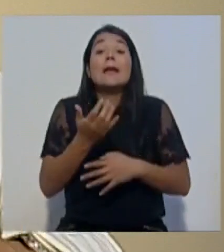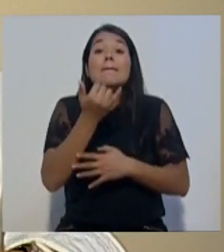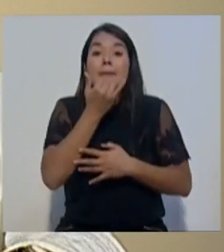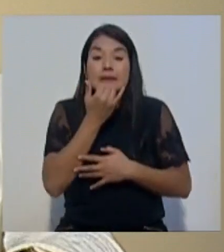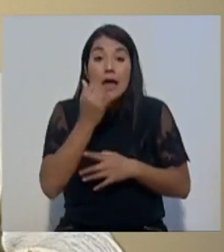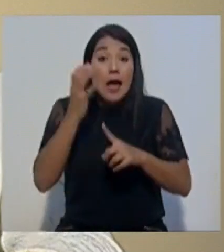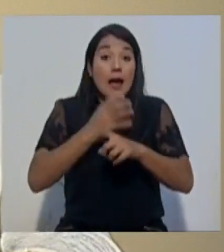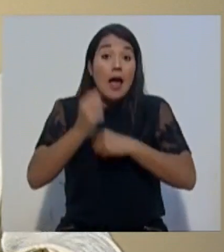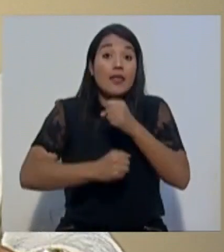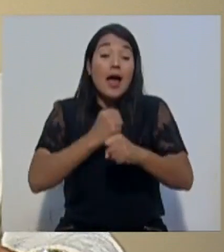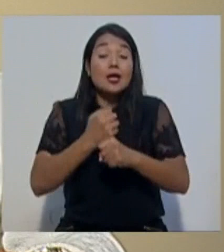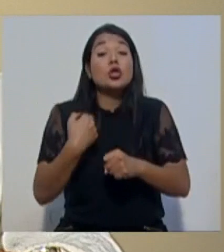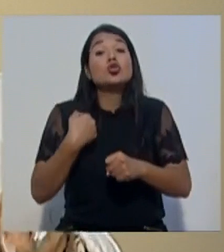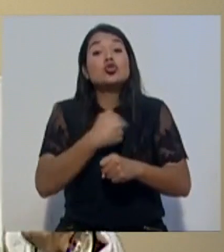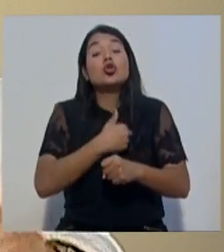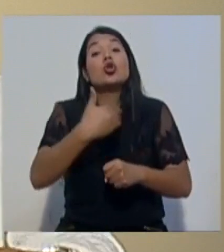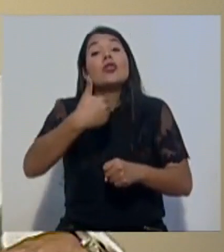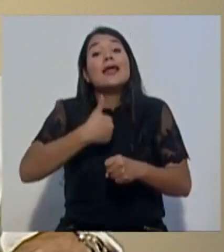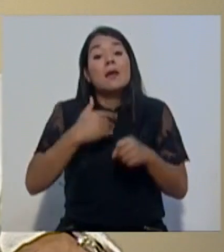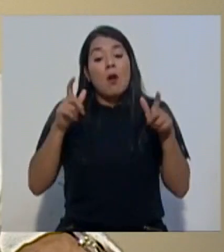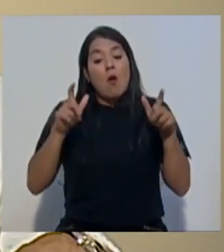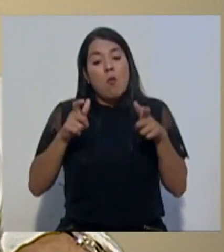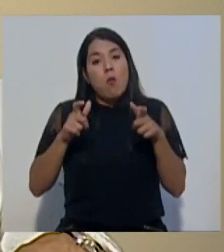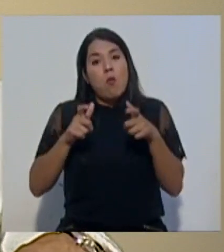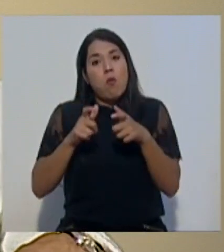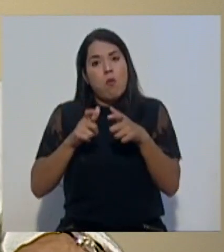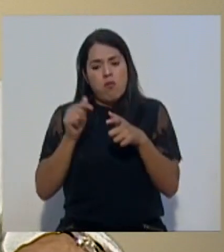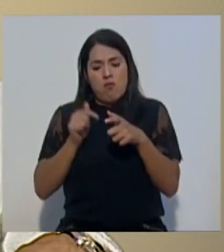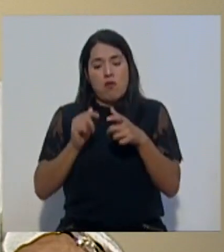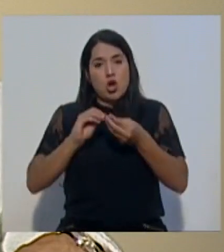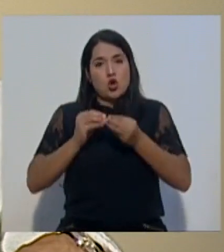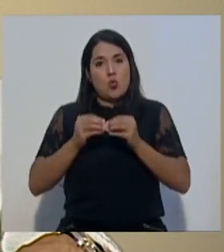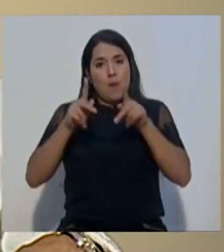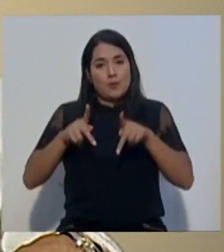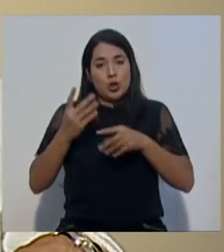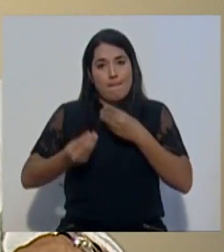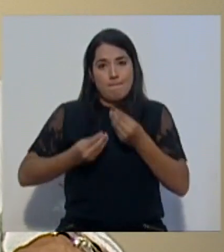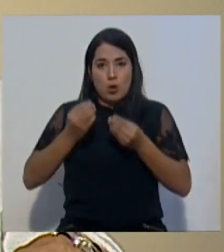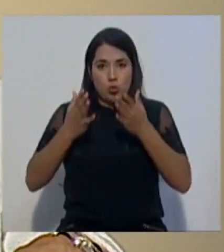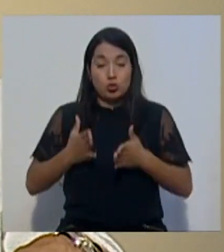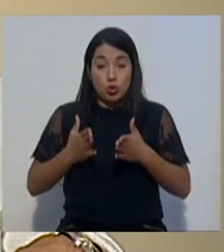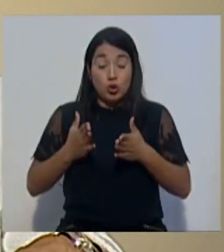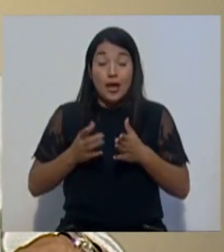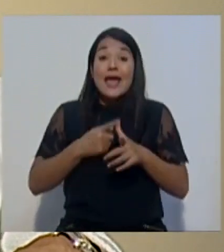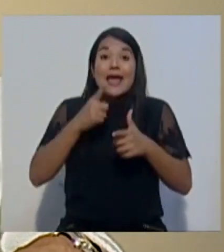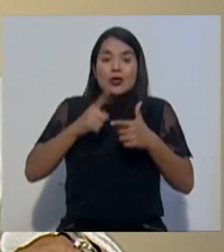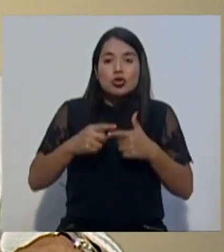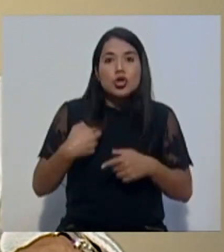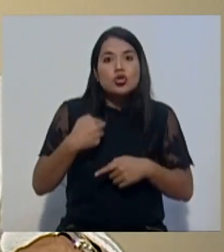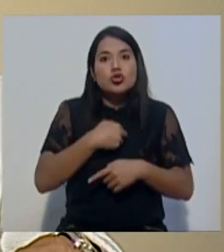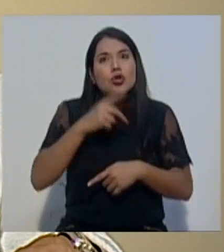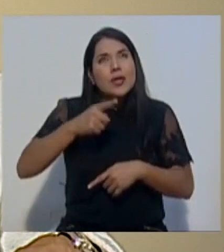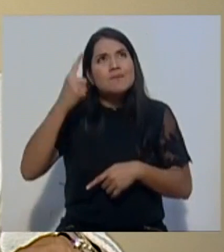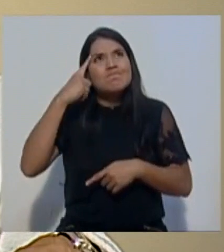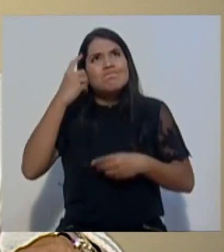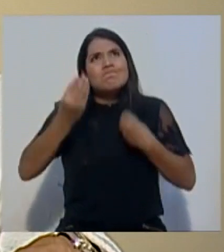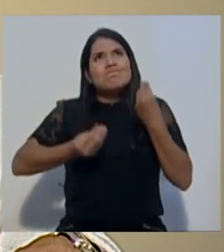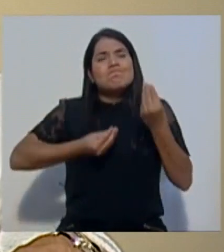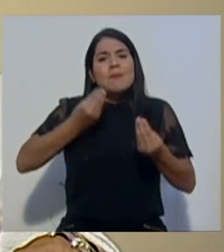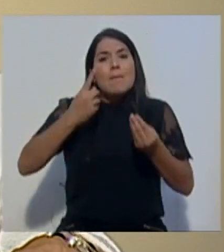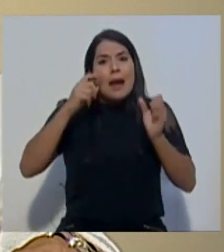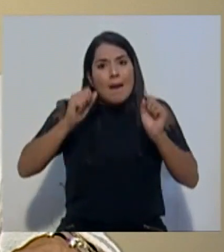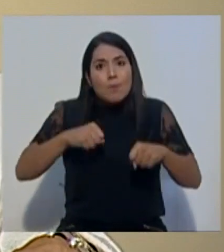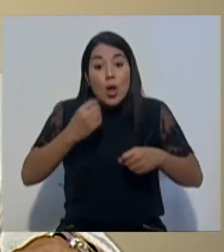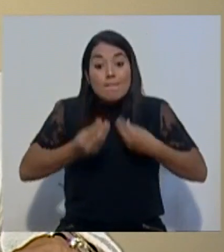cada año tenemos menos productores. Todo esto, parte de la agenda de trabajo que tenemos que considerar es cómo incrementar la cantidad